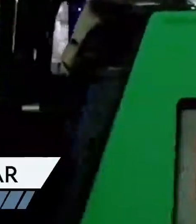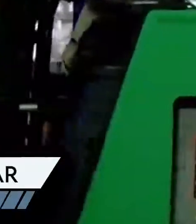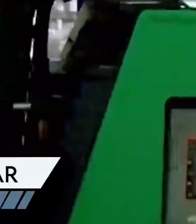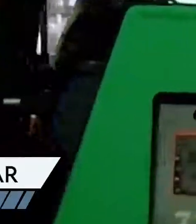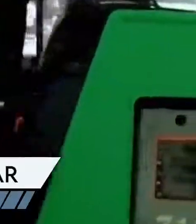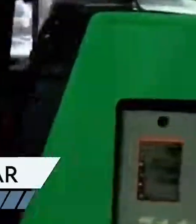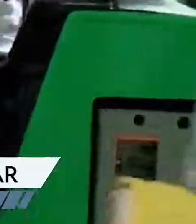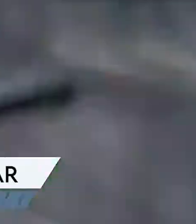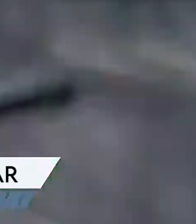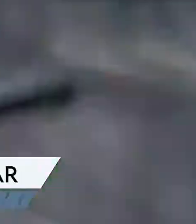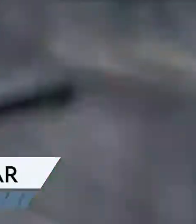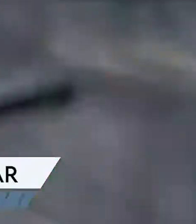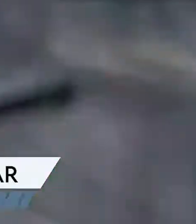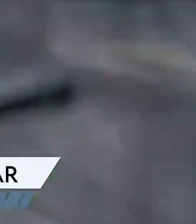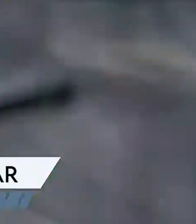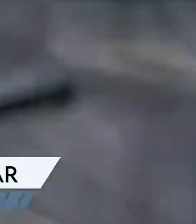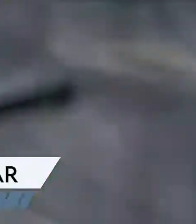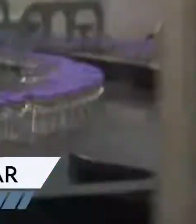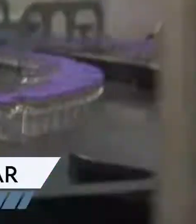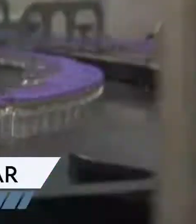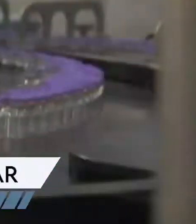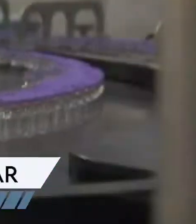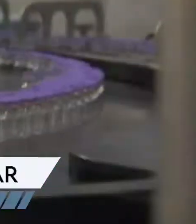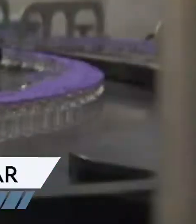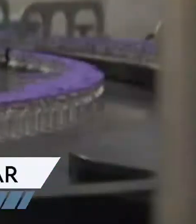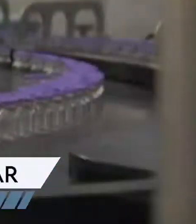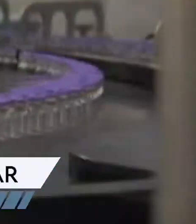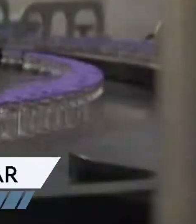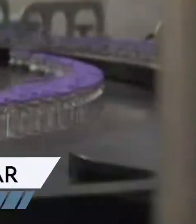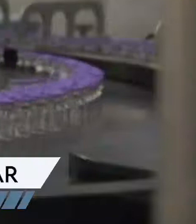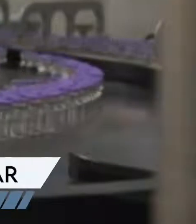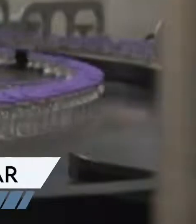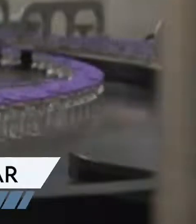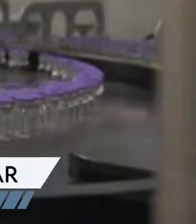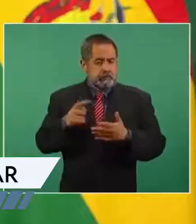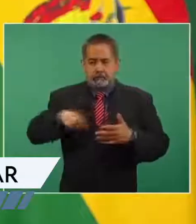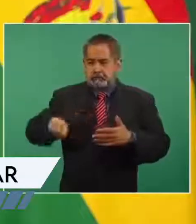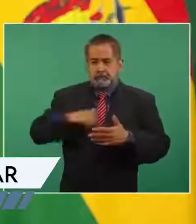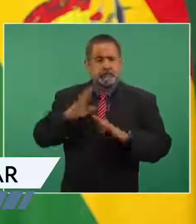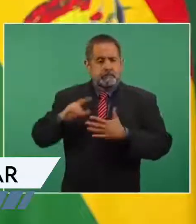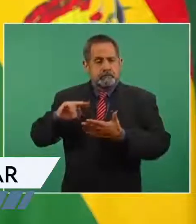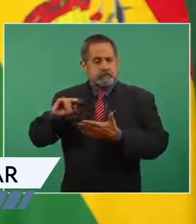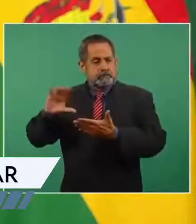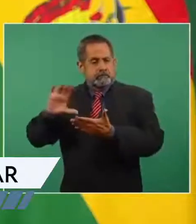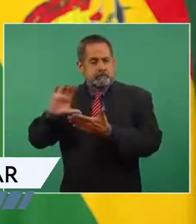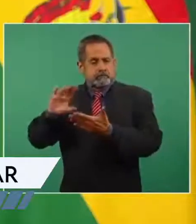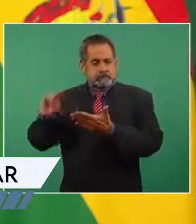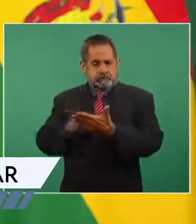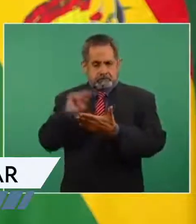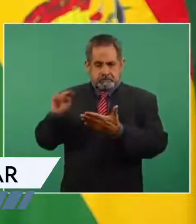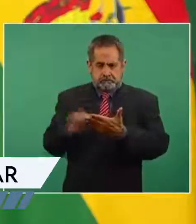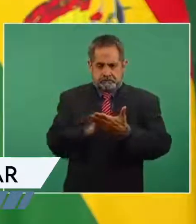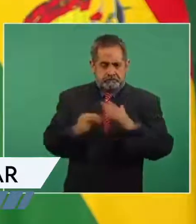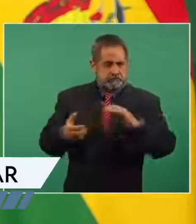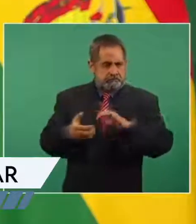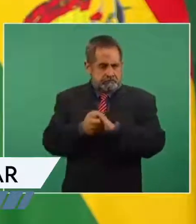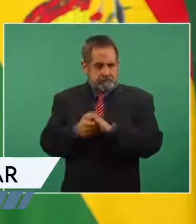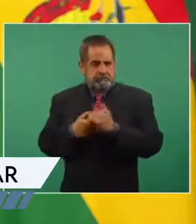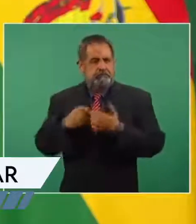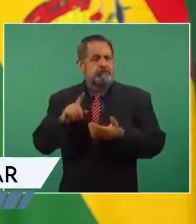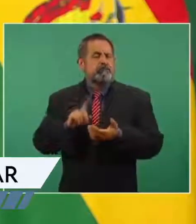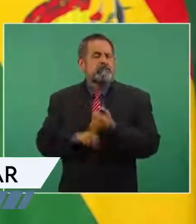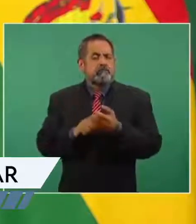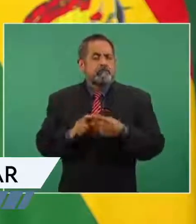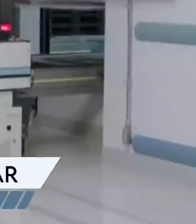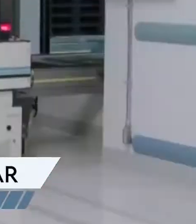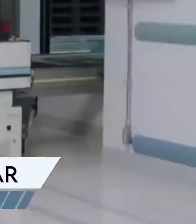lo que México sumaría 18 millones del biológico, y añadió que entre lunes y martes llegarán otros 2.7 millones de